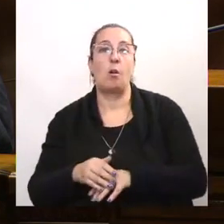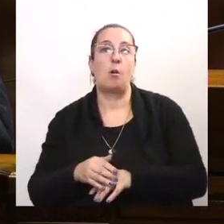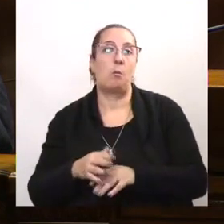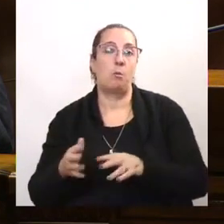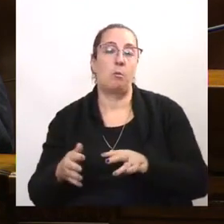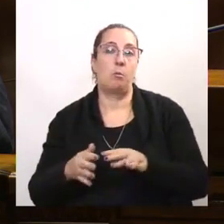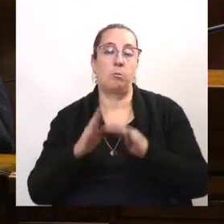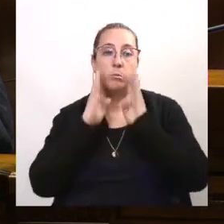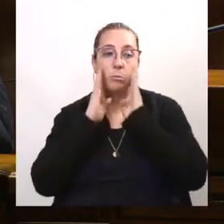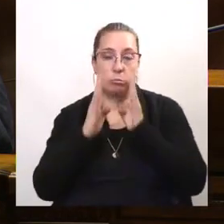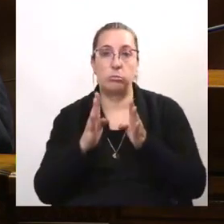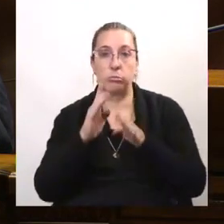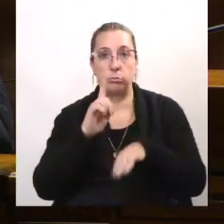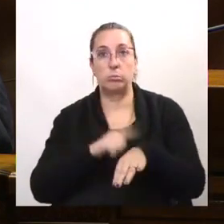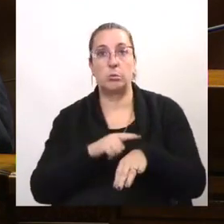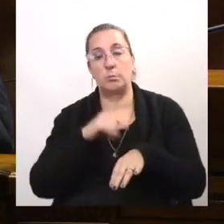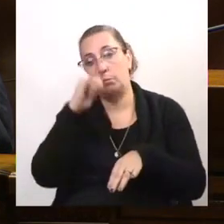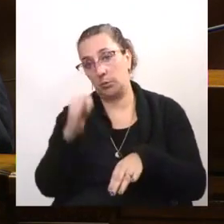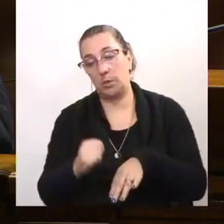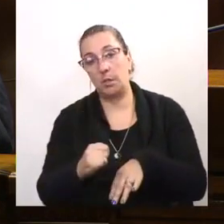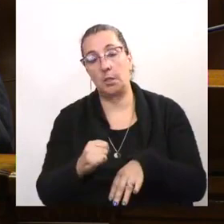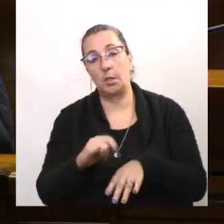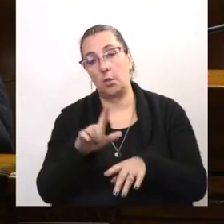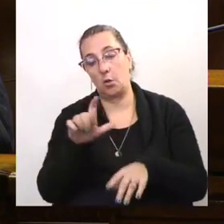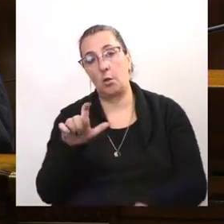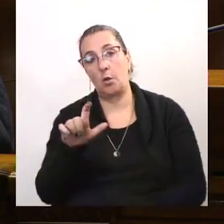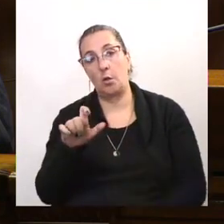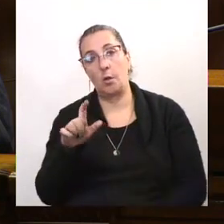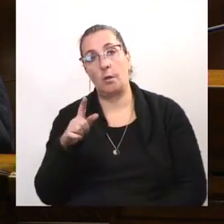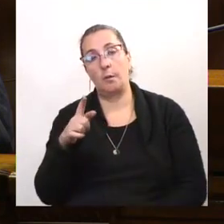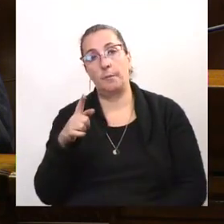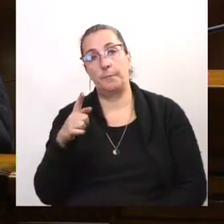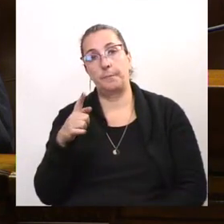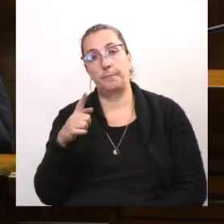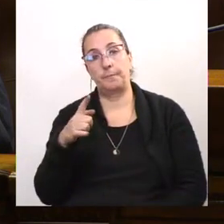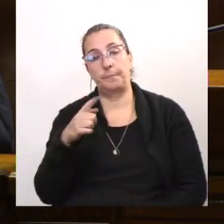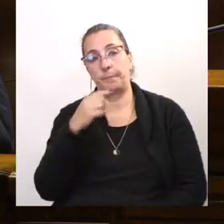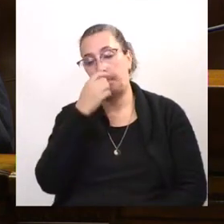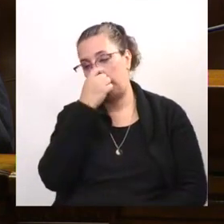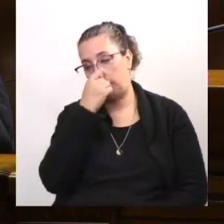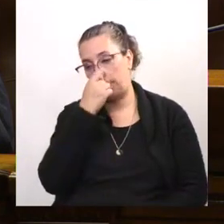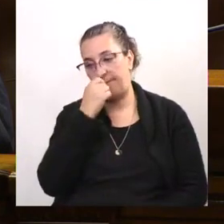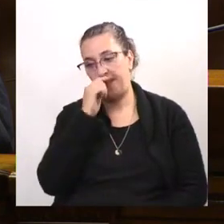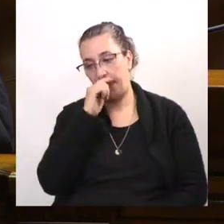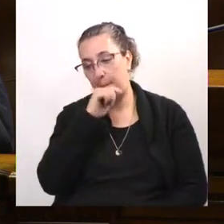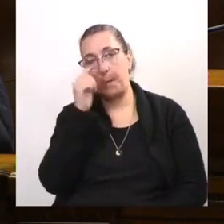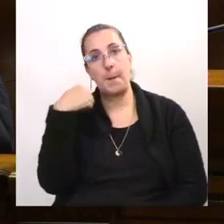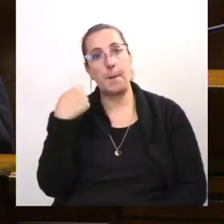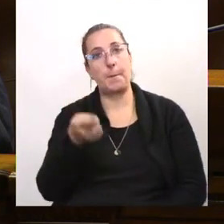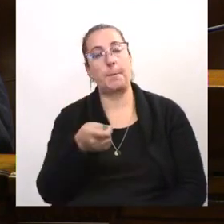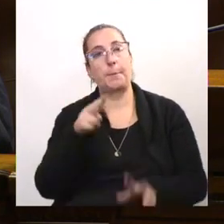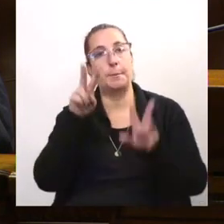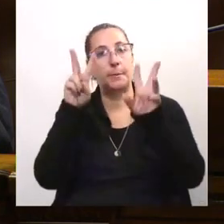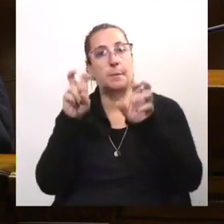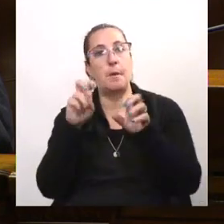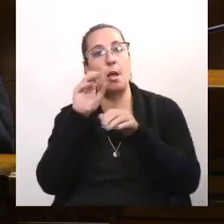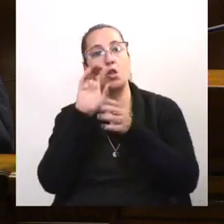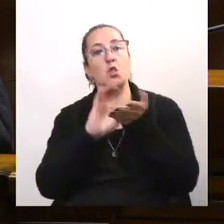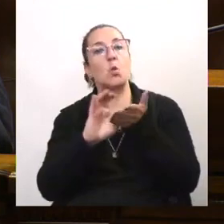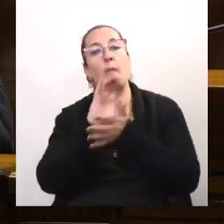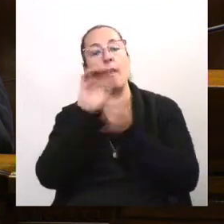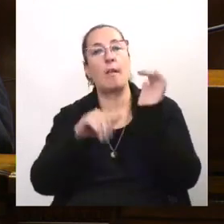bueno, le dedicamos el tiempo que se merece, claro, y después es un tema que la ciudadanía